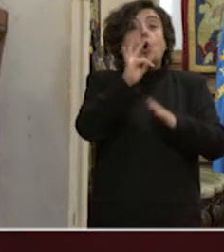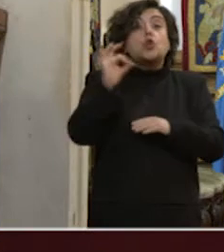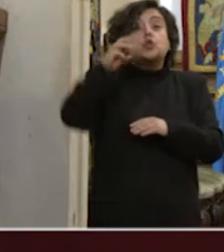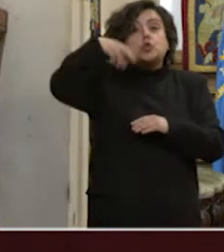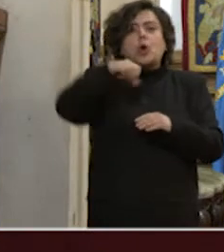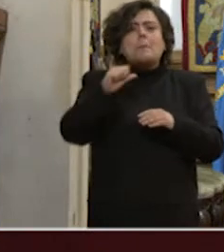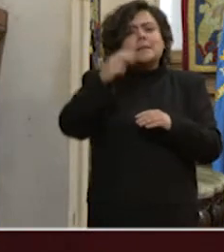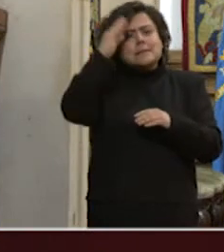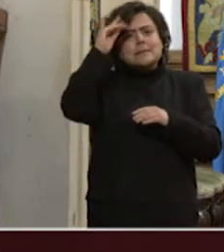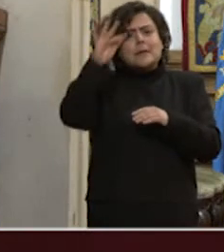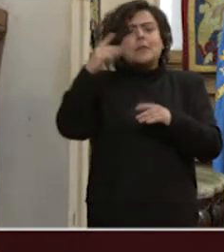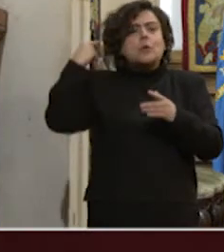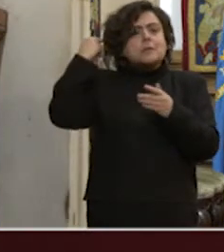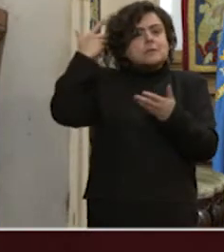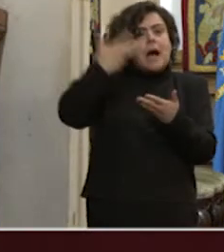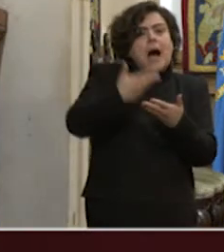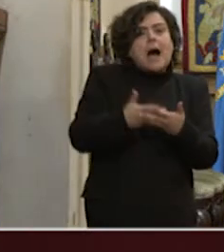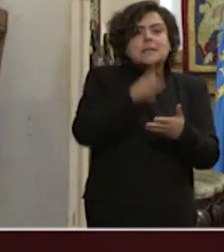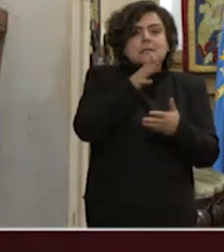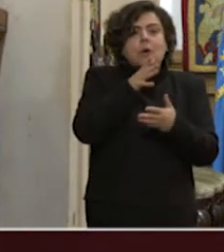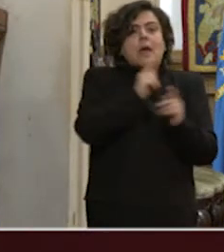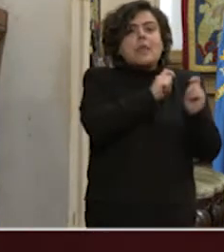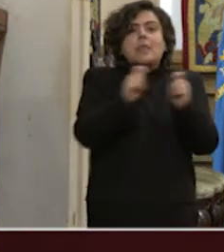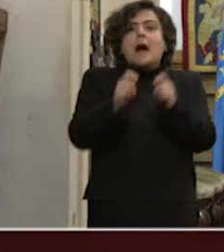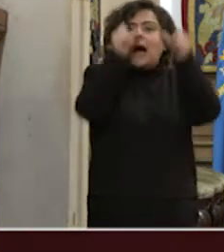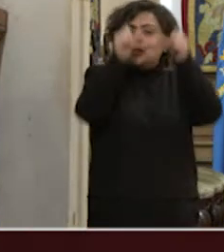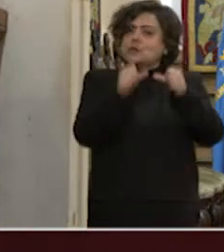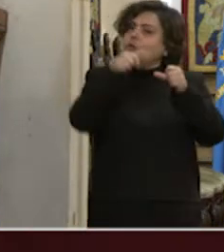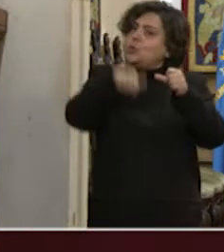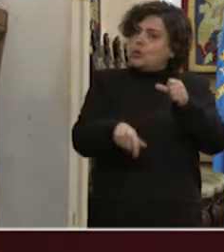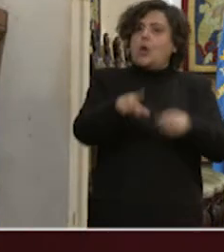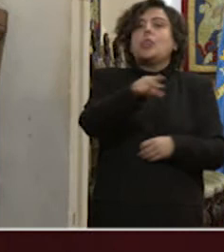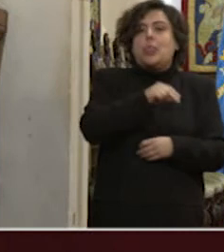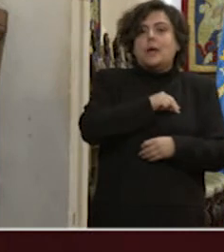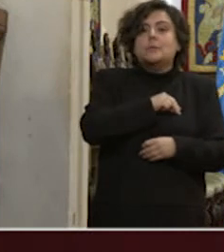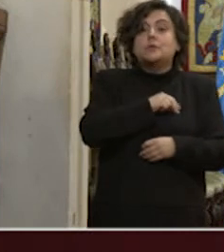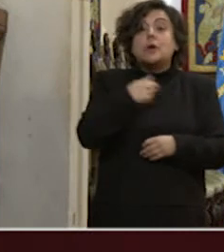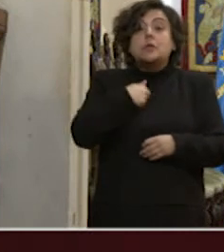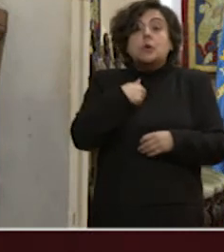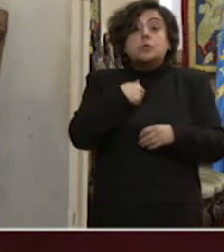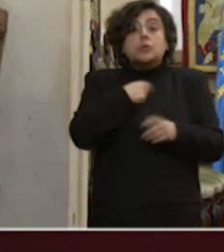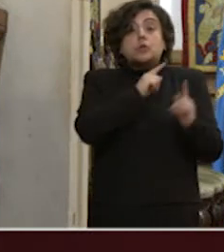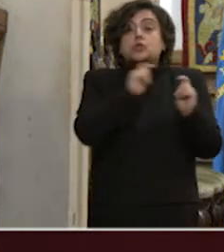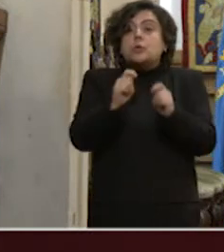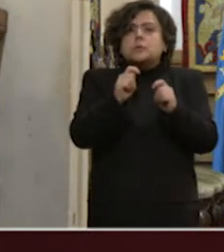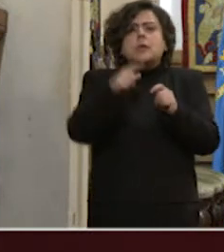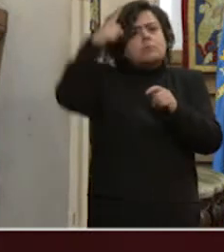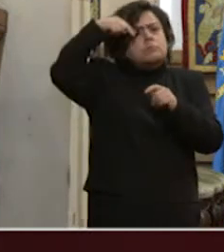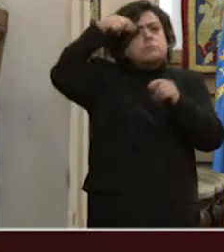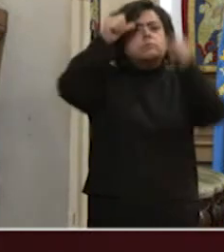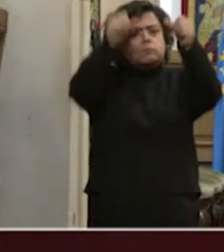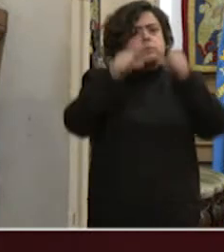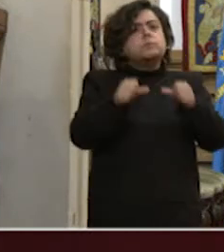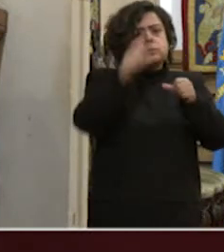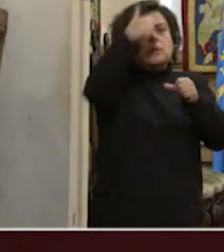nuestros días, hasta llegar a cuajar en los galardones que se han entregado. Sois egresados y egresadas, doctoras